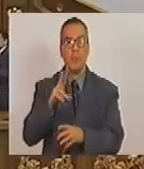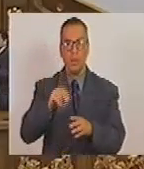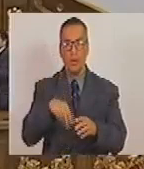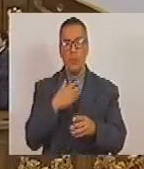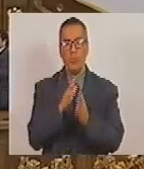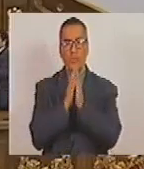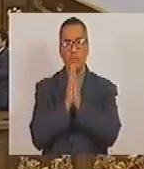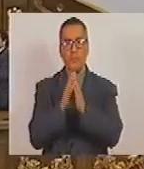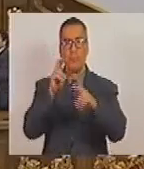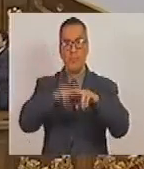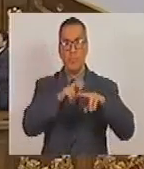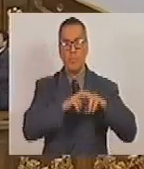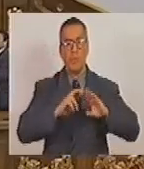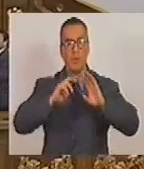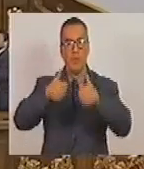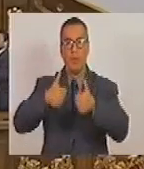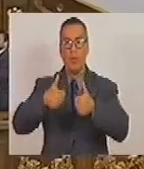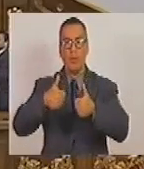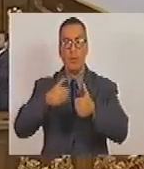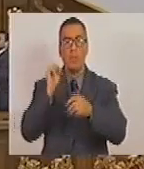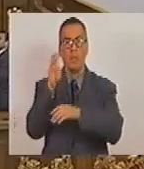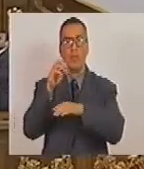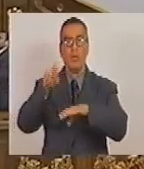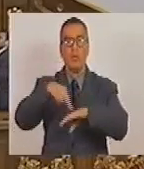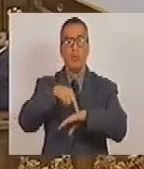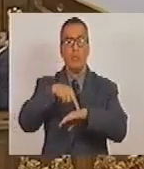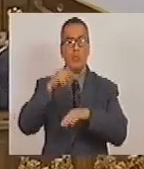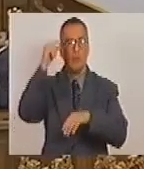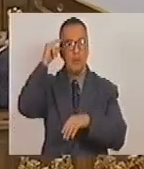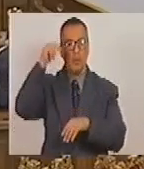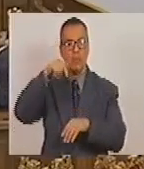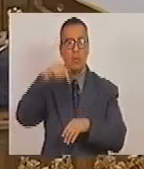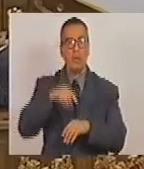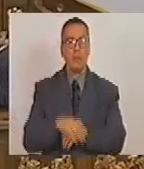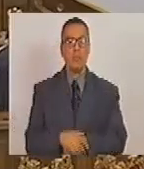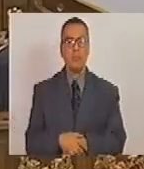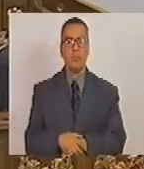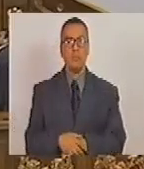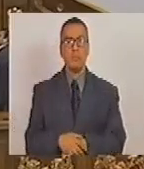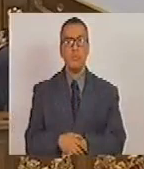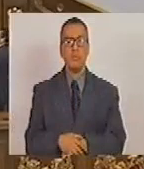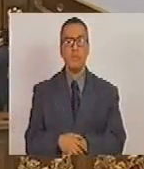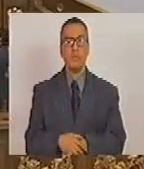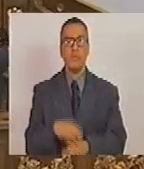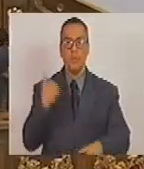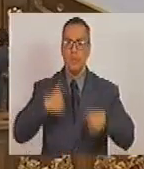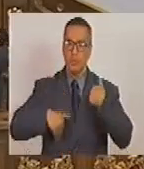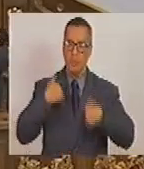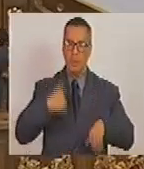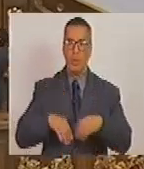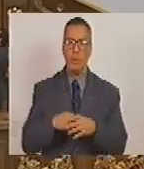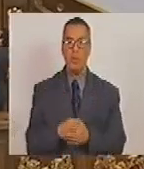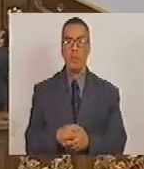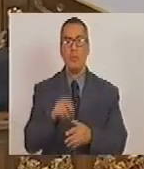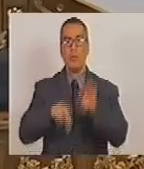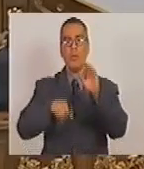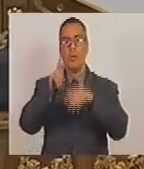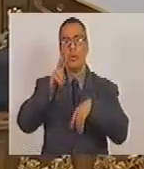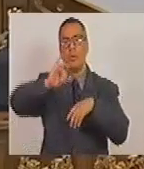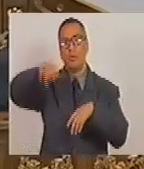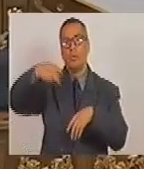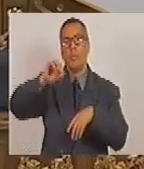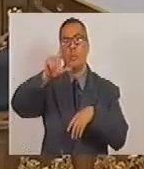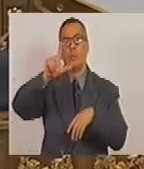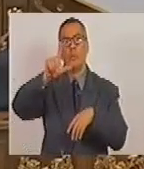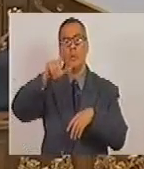tomar sus curules para dar inicio a la sesión ordinaria del día de hoy, miércoles 12